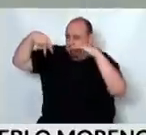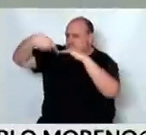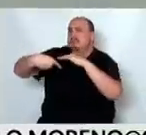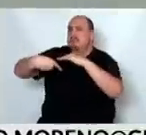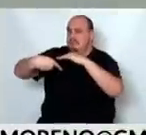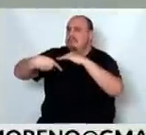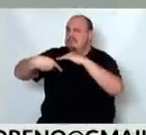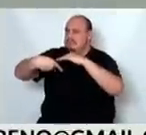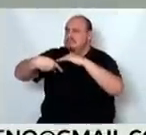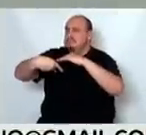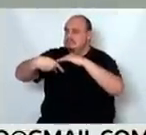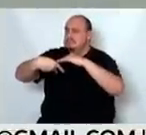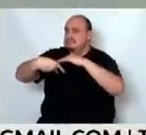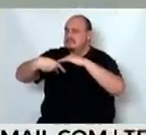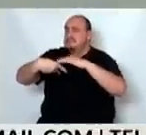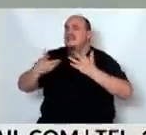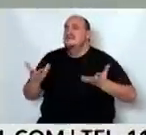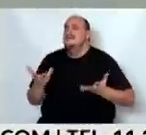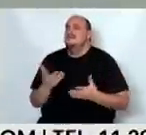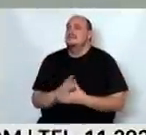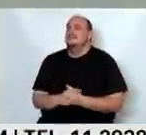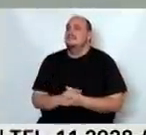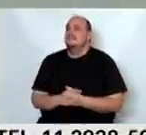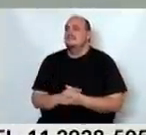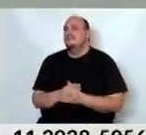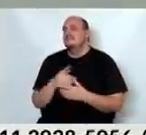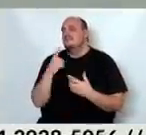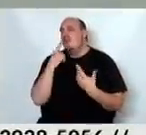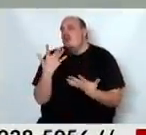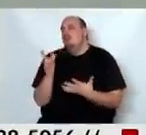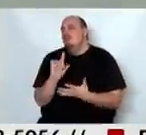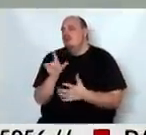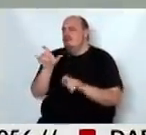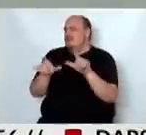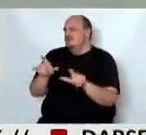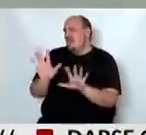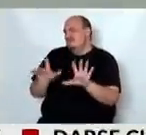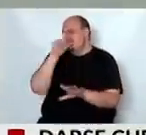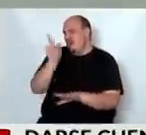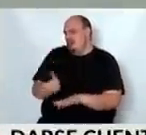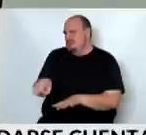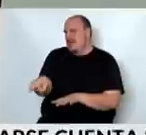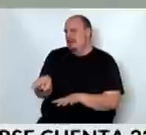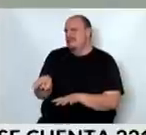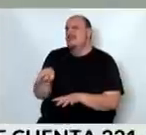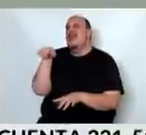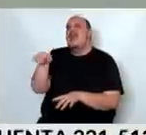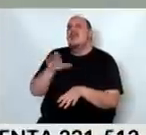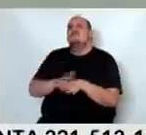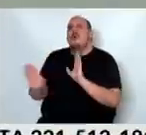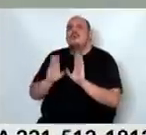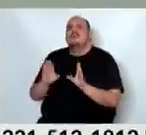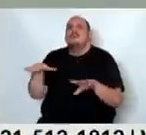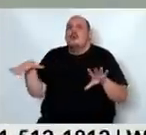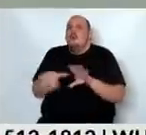Estaba, obviamente, en realidad, no obviamente, porque la gente no tiene por qué saber. También estaban como en limpieza, entonces esa